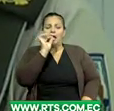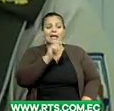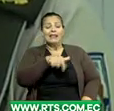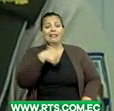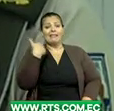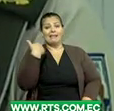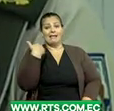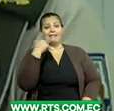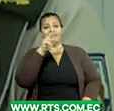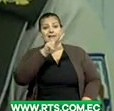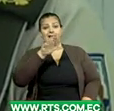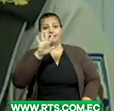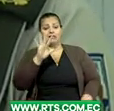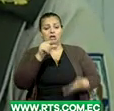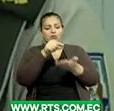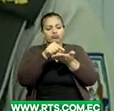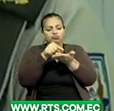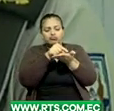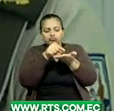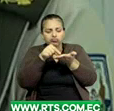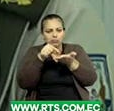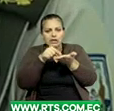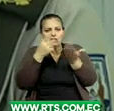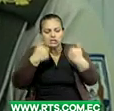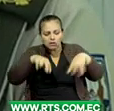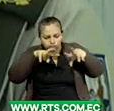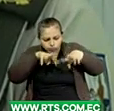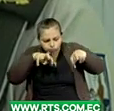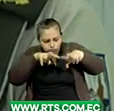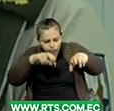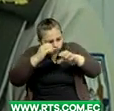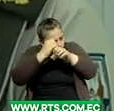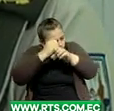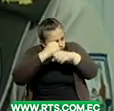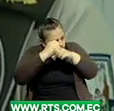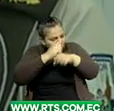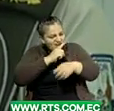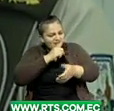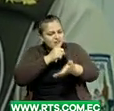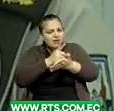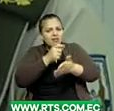sobres con una sustancia que, sometida a la prueba de campo, dio como resultado